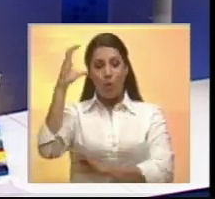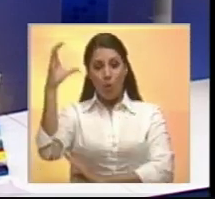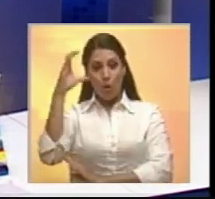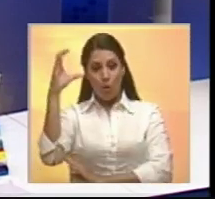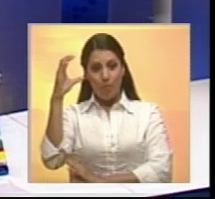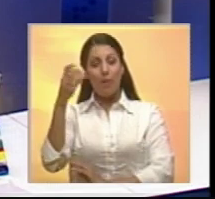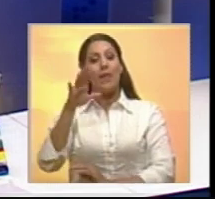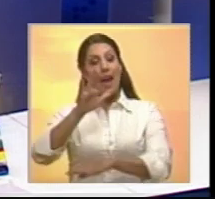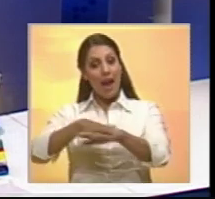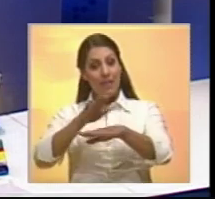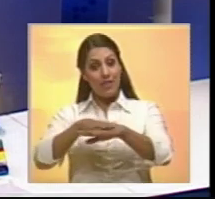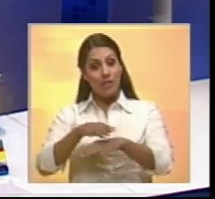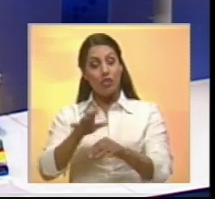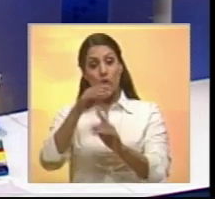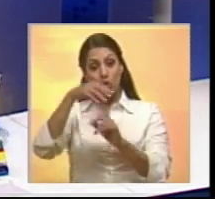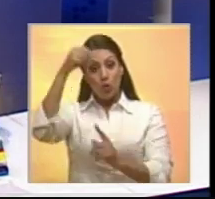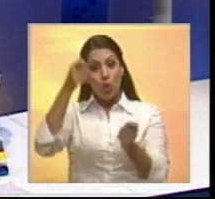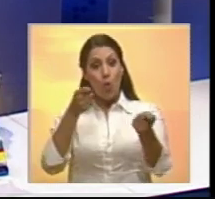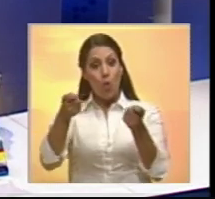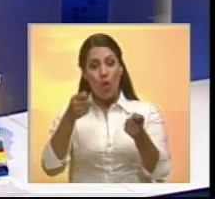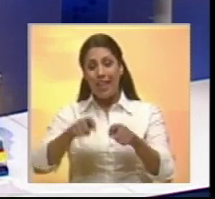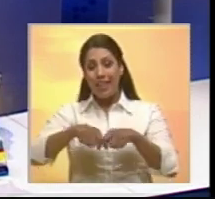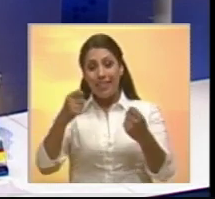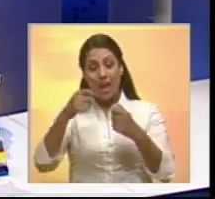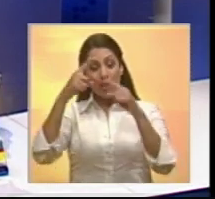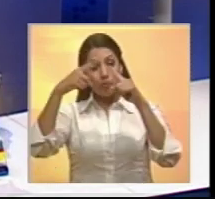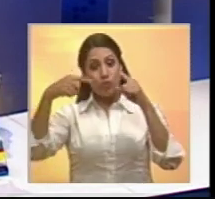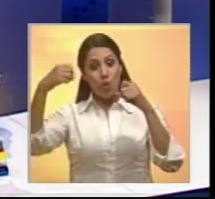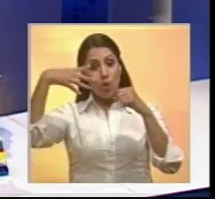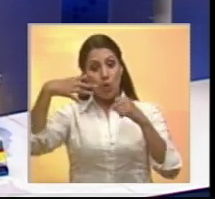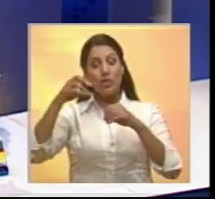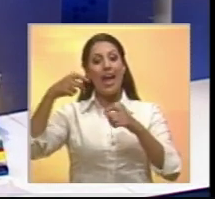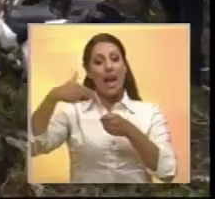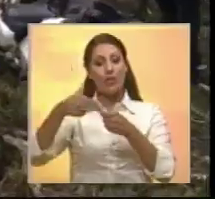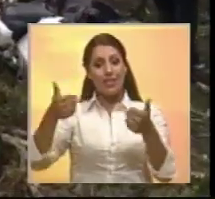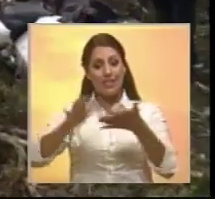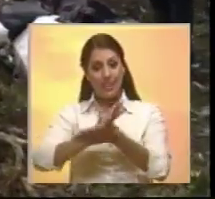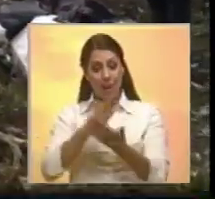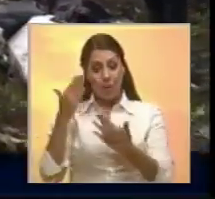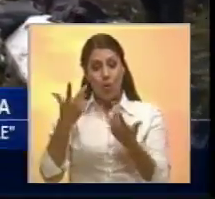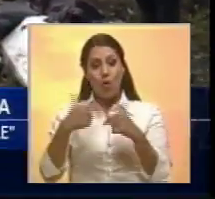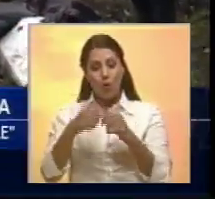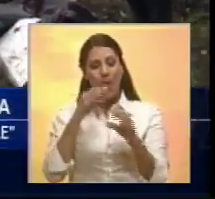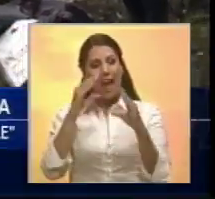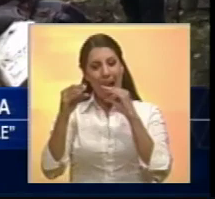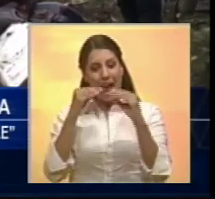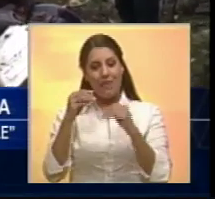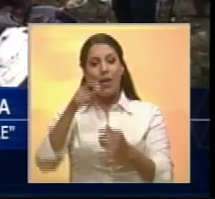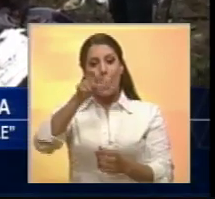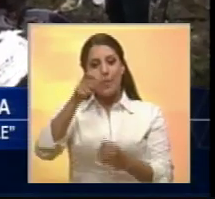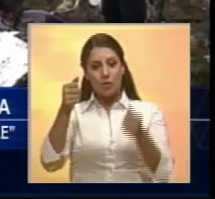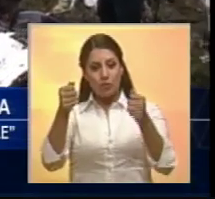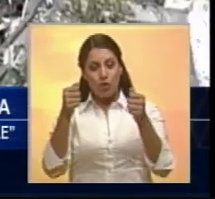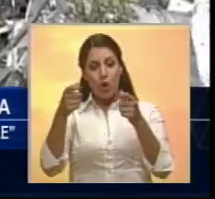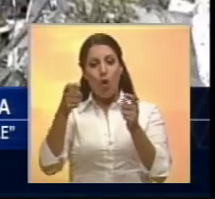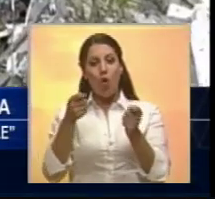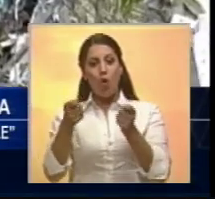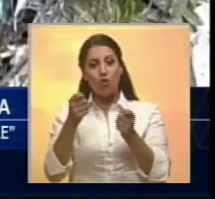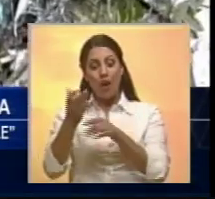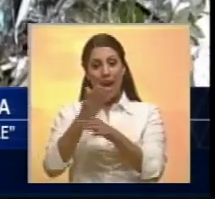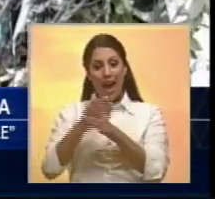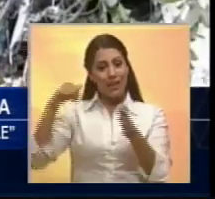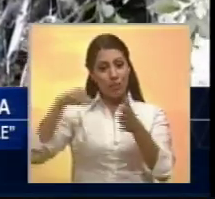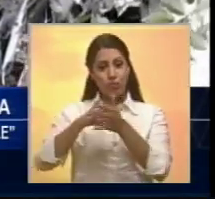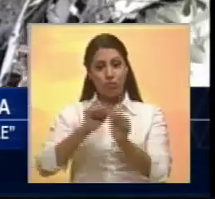Colombia, anunció a la torre de control una falla eléctrica y de combustible. Esta es parte de la conversación entre el piloto y la torre de control momentos antes